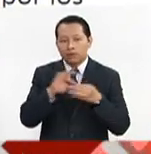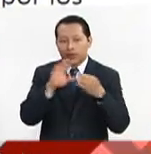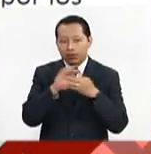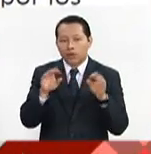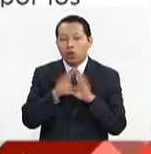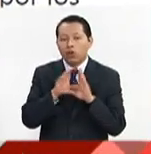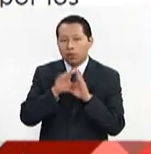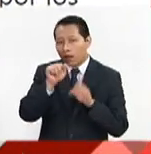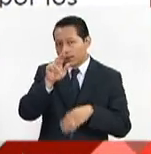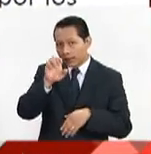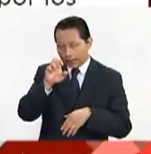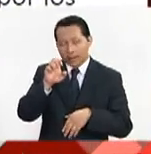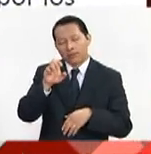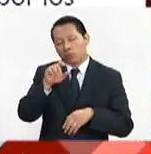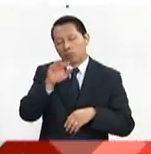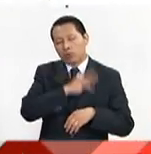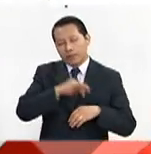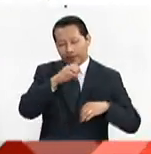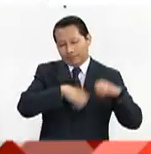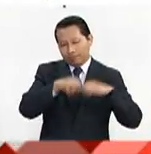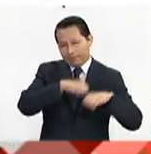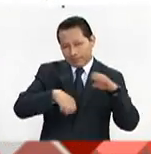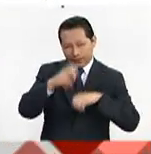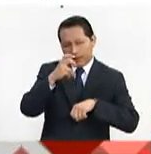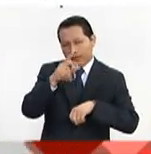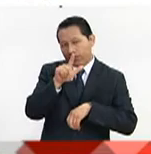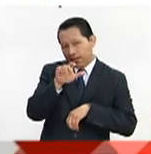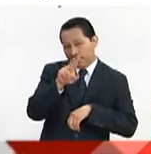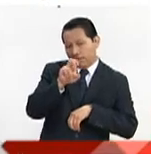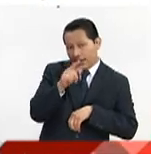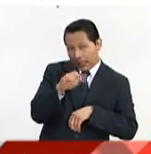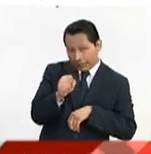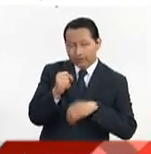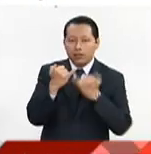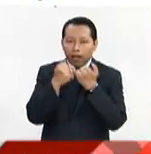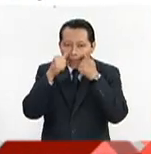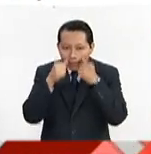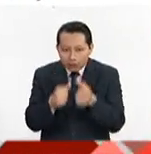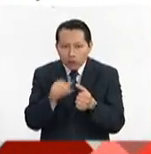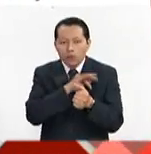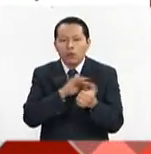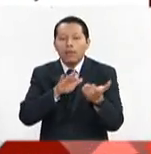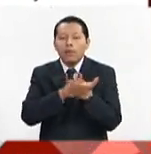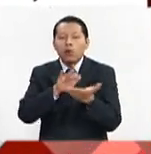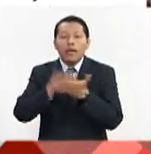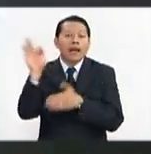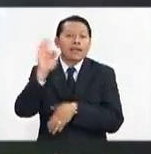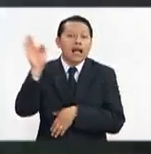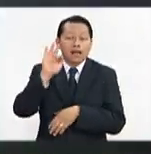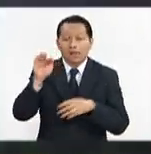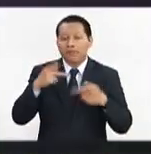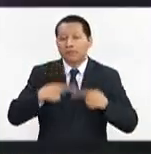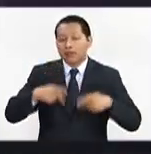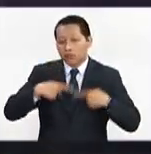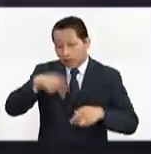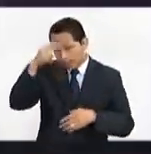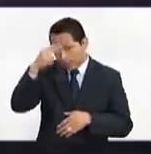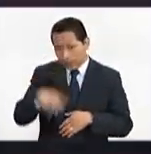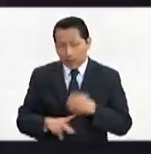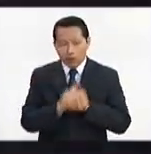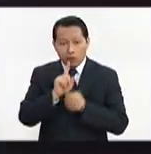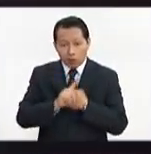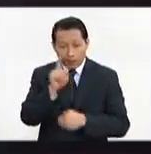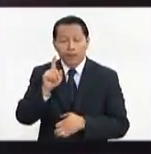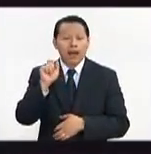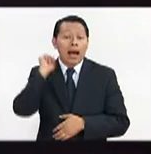consulado de nuestro país en Las Vegas está en contacto con autoridades locales y pendiente para apoyar a posibles mexicanos afectados. En caso de